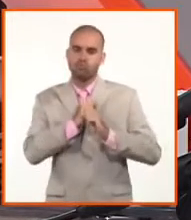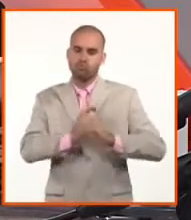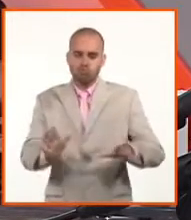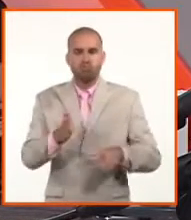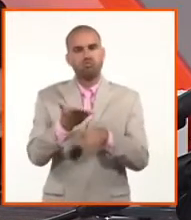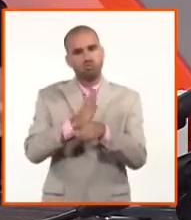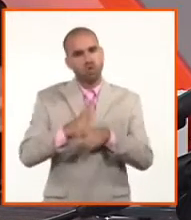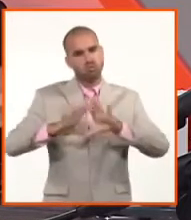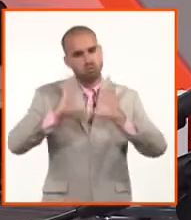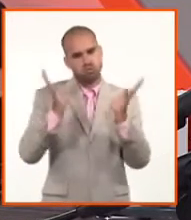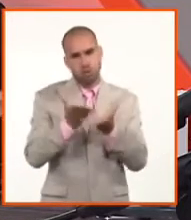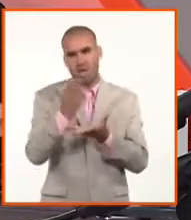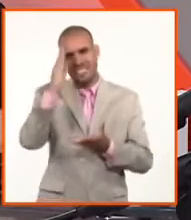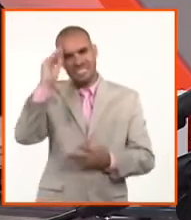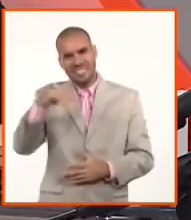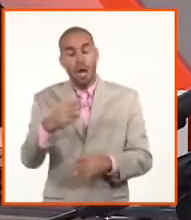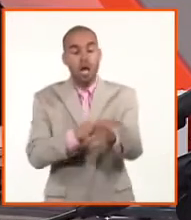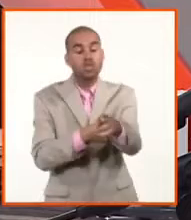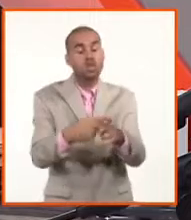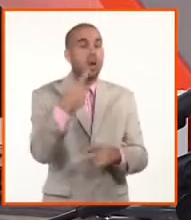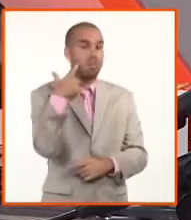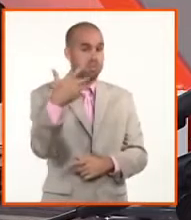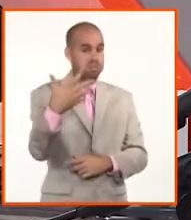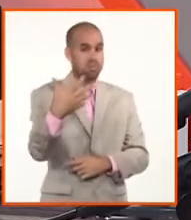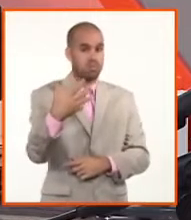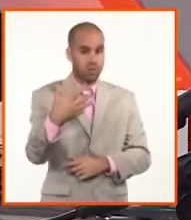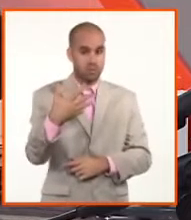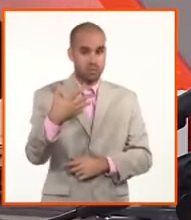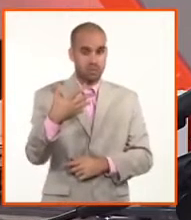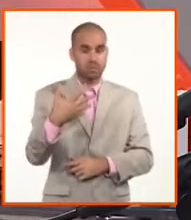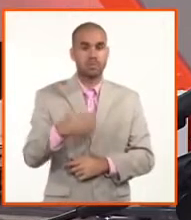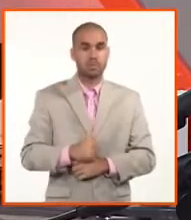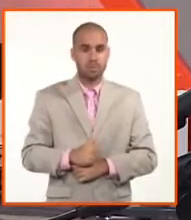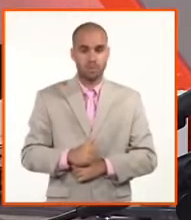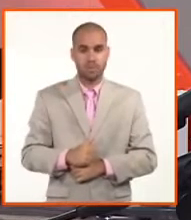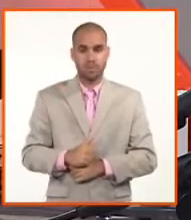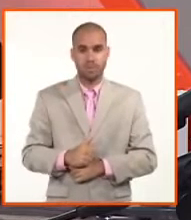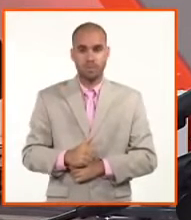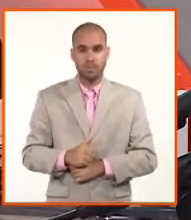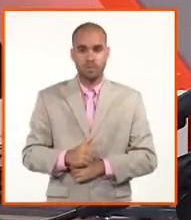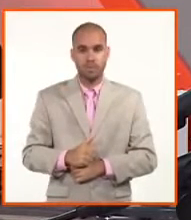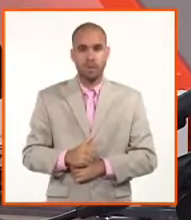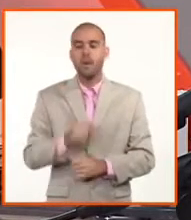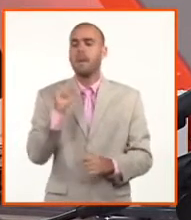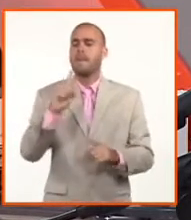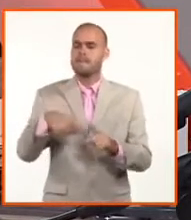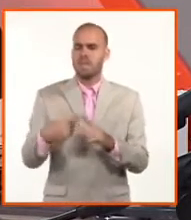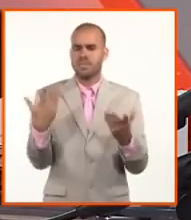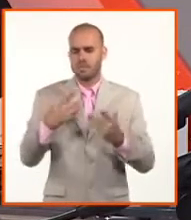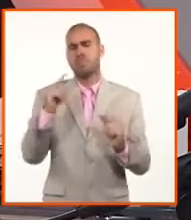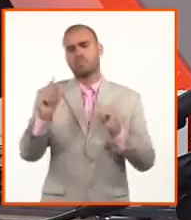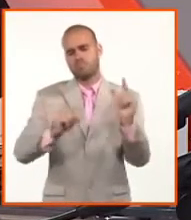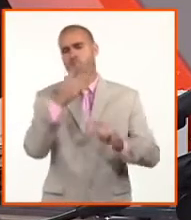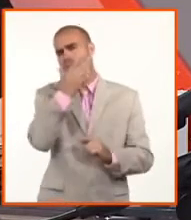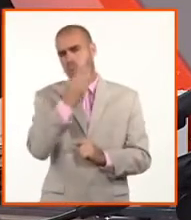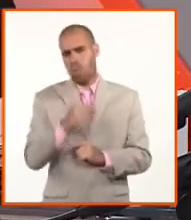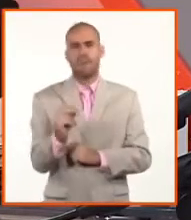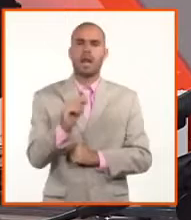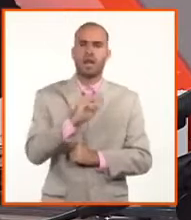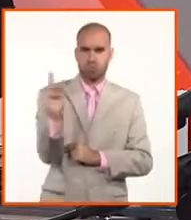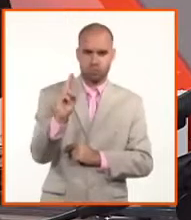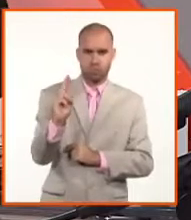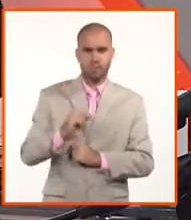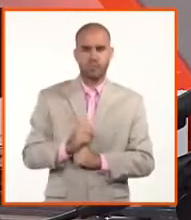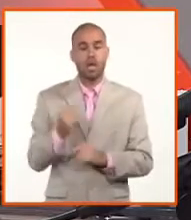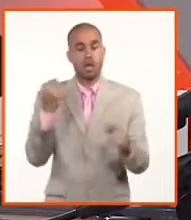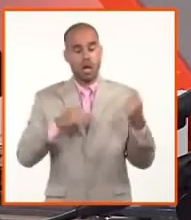por supuesto, imprescindible de la historia de la revolución y de los intelectuales y jóvenes revolucionarios. Por eso, hablando con